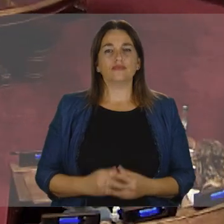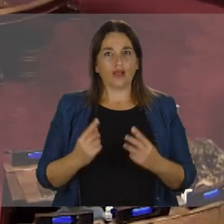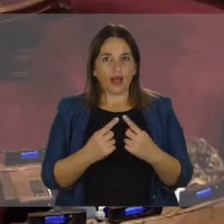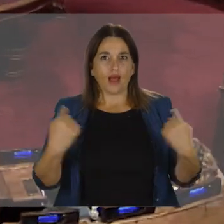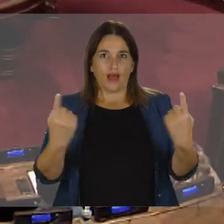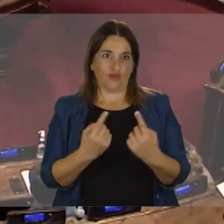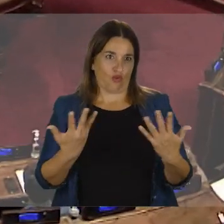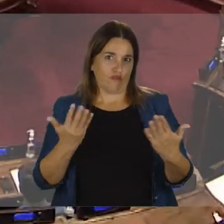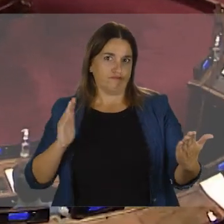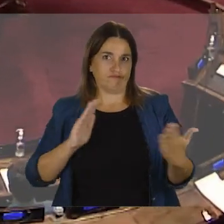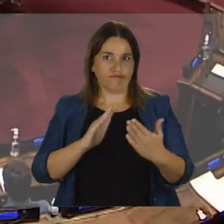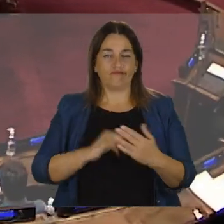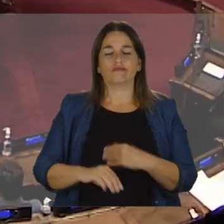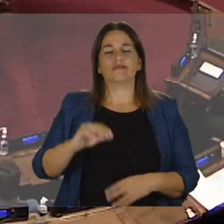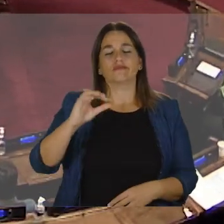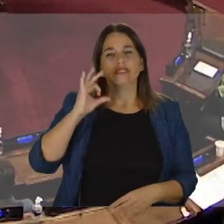Señores legisladores,